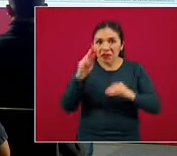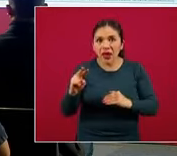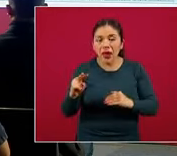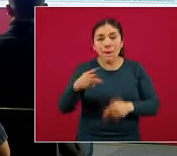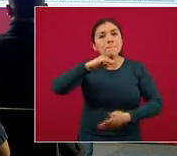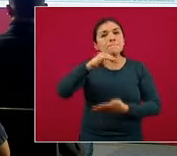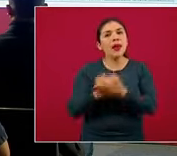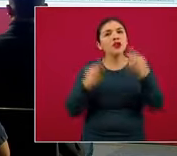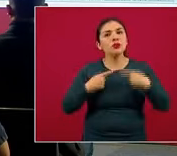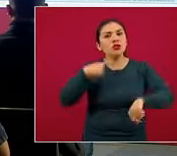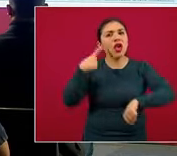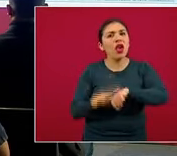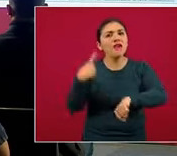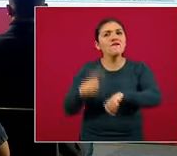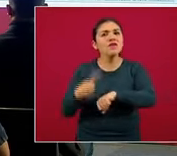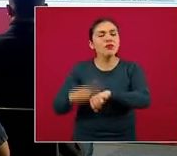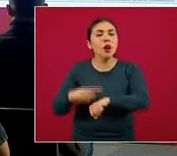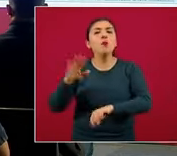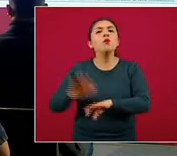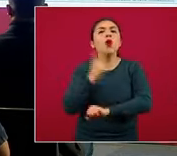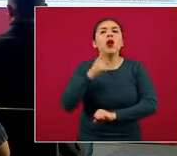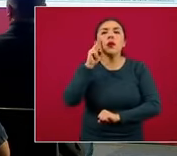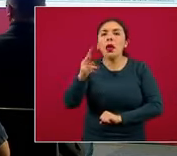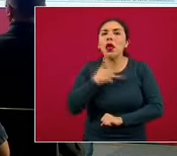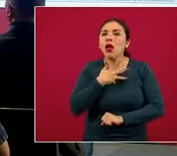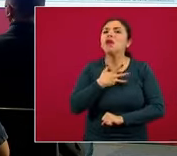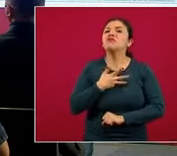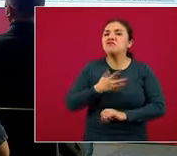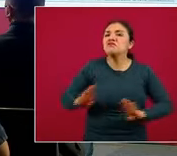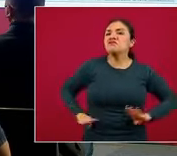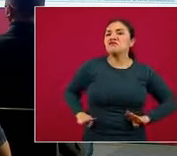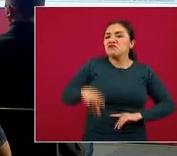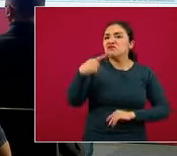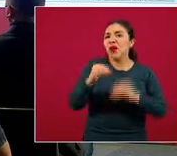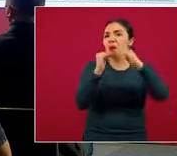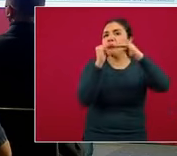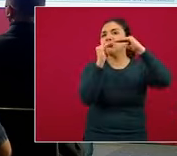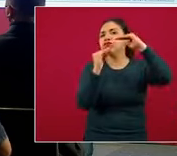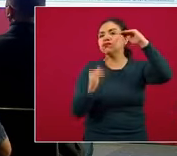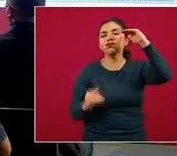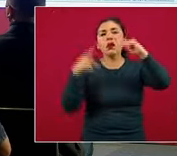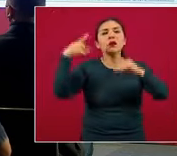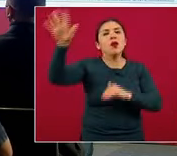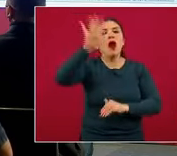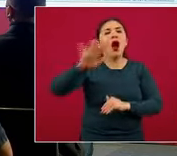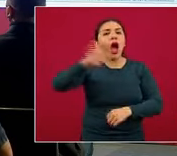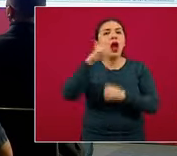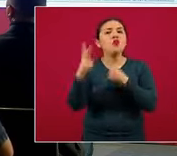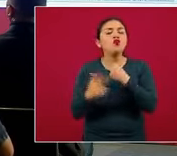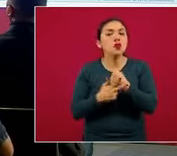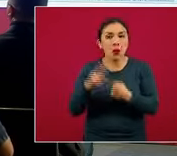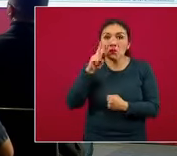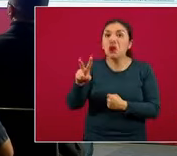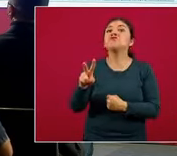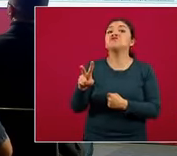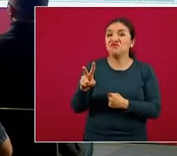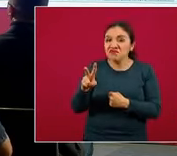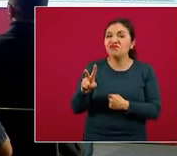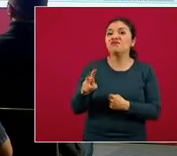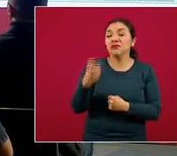carga de casos, porque precisamente vemos que hay una tendencia descendente ya en el continente europeo marcada, la